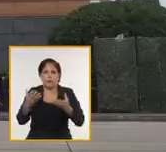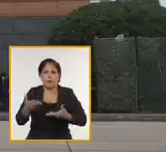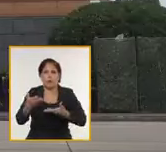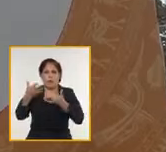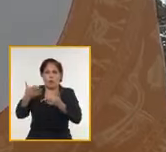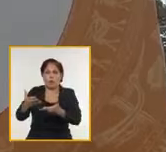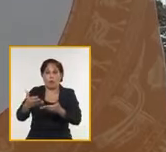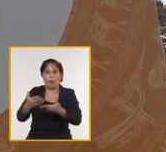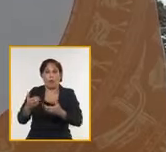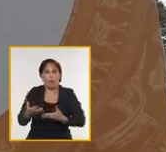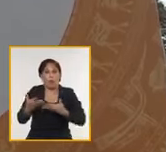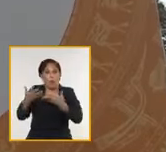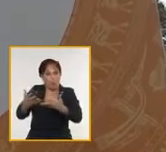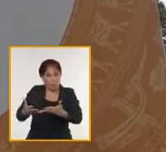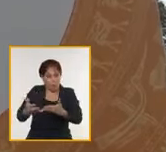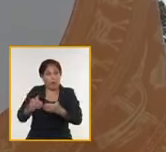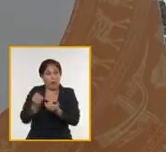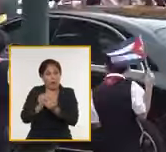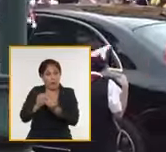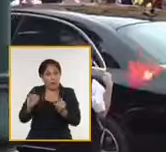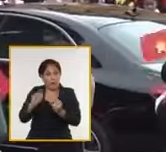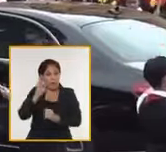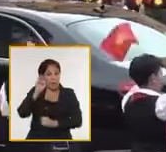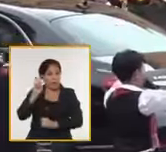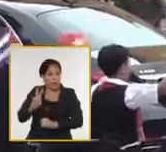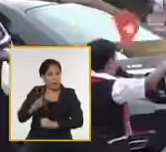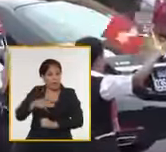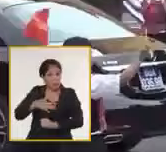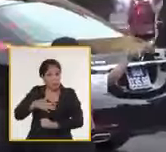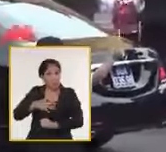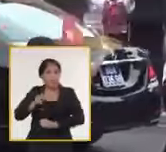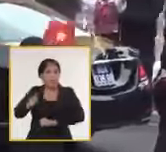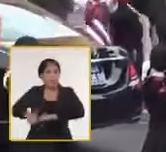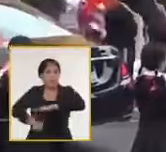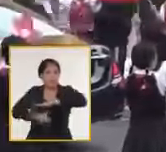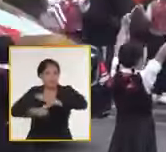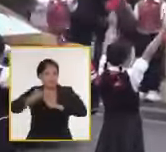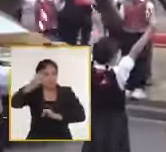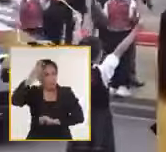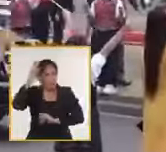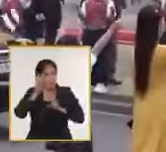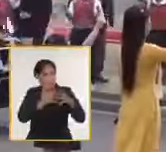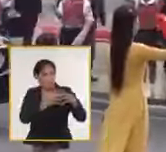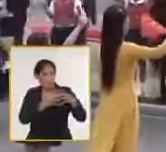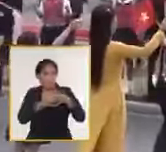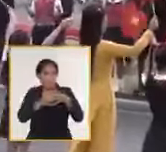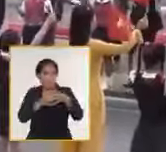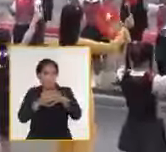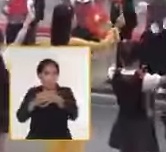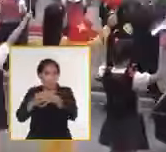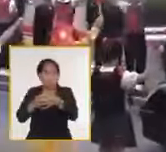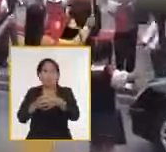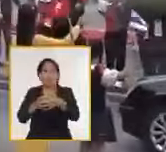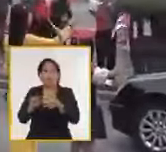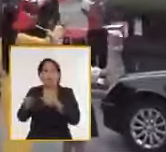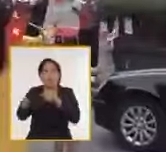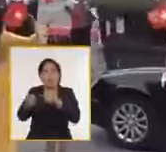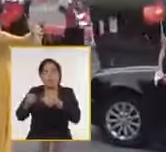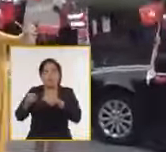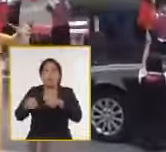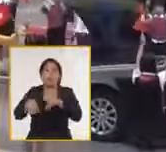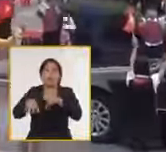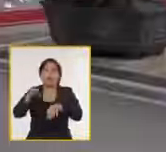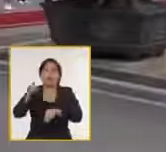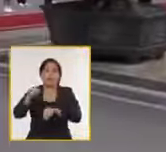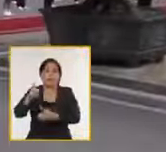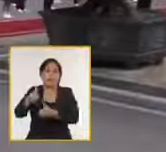Tras el tributo al prócer de la independencia vietnamita, el jefe de Estado y la delegación que lo acompaña se trasladó al muy cercano Palacio